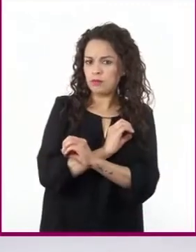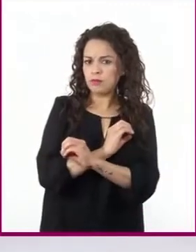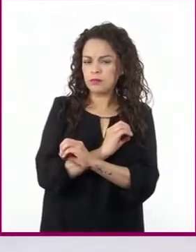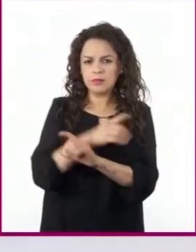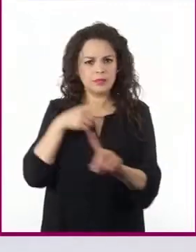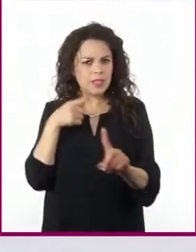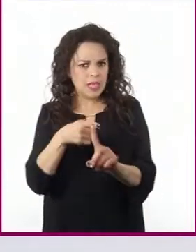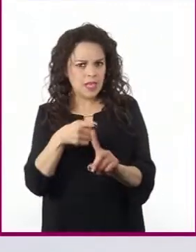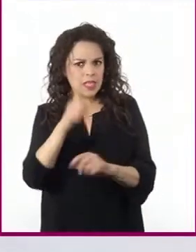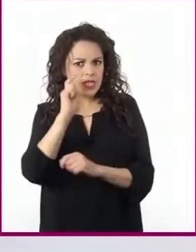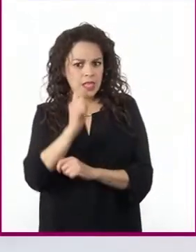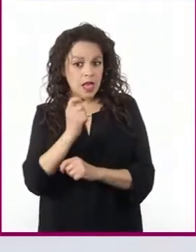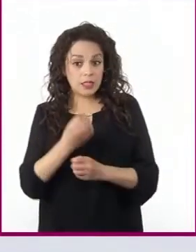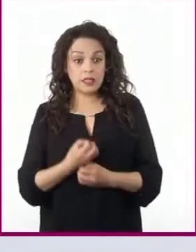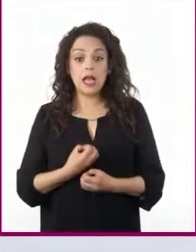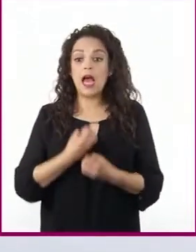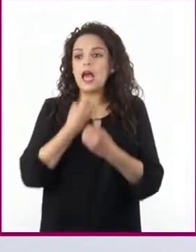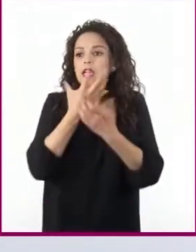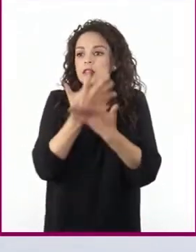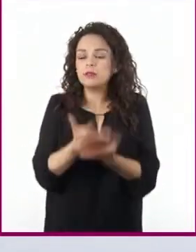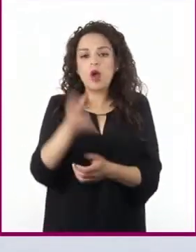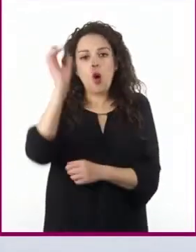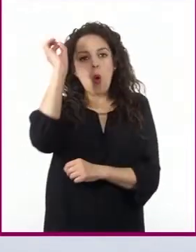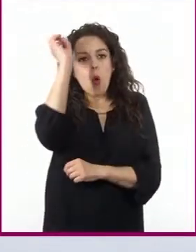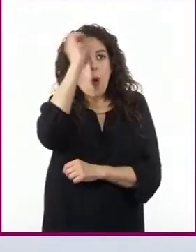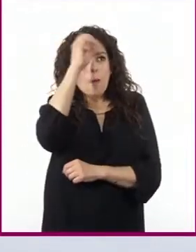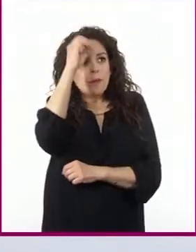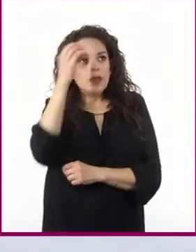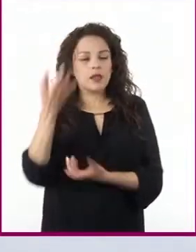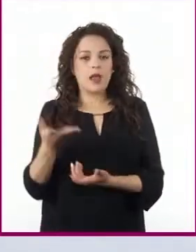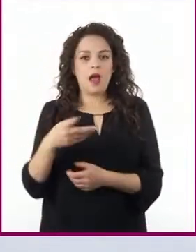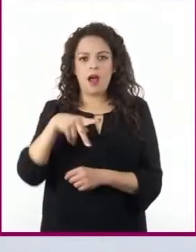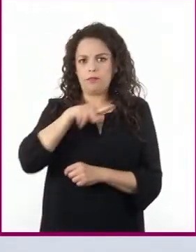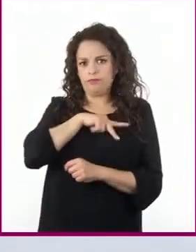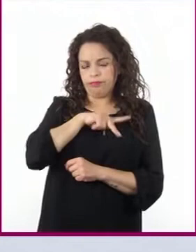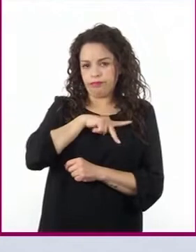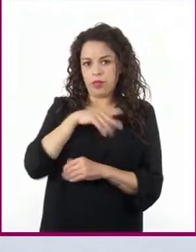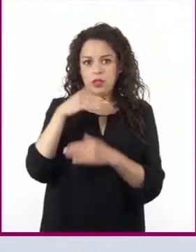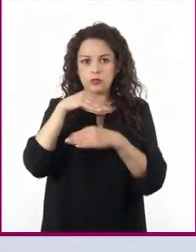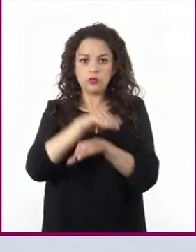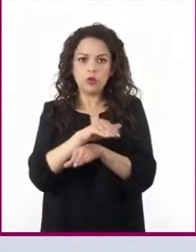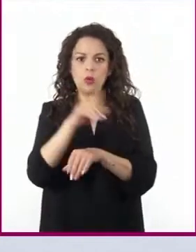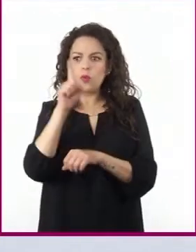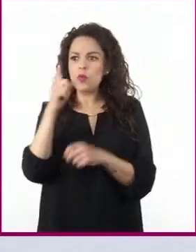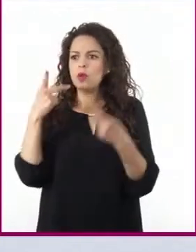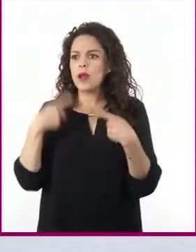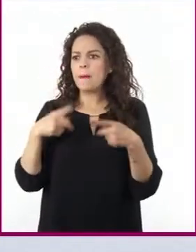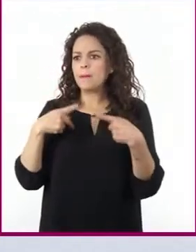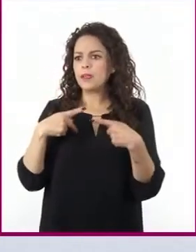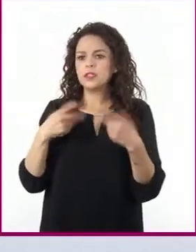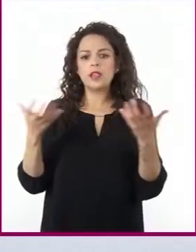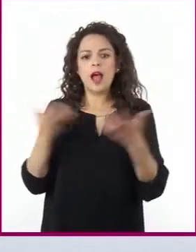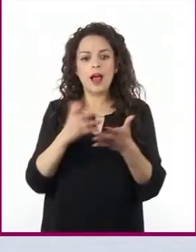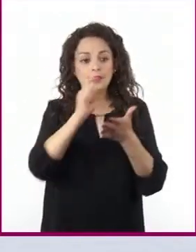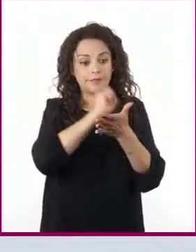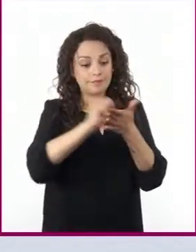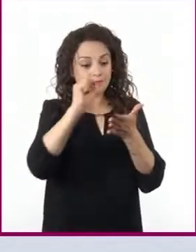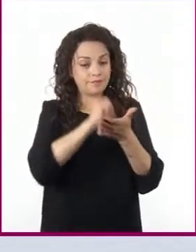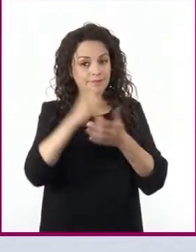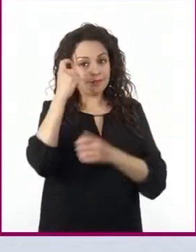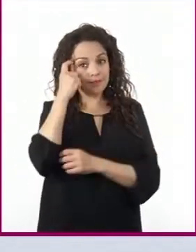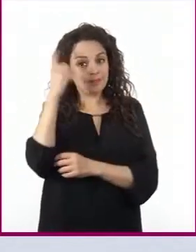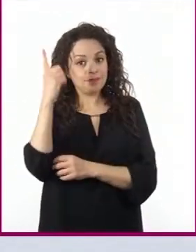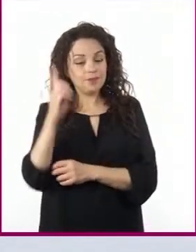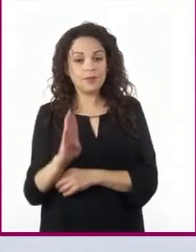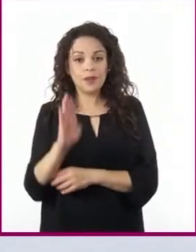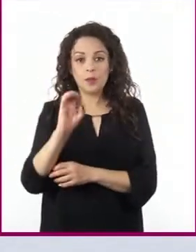referimos a expresar nuestras opiniones sobre un personaje del que estemos trabajando en una biografía. Para